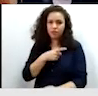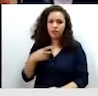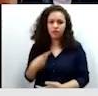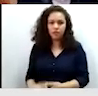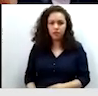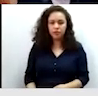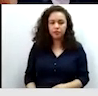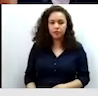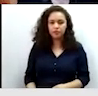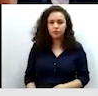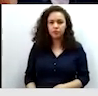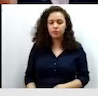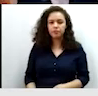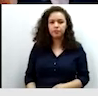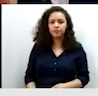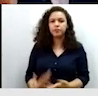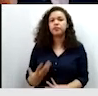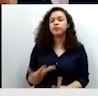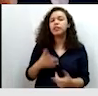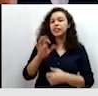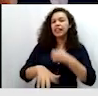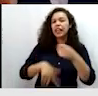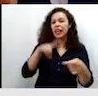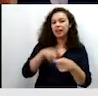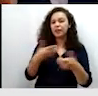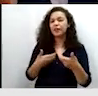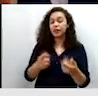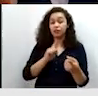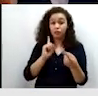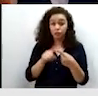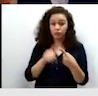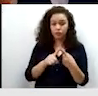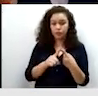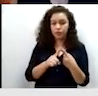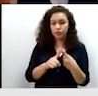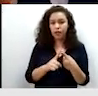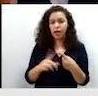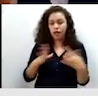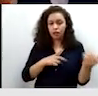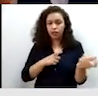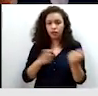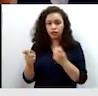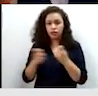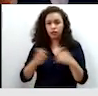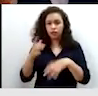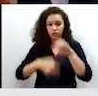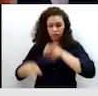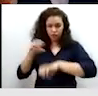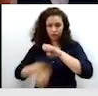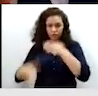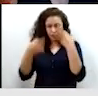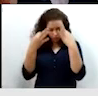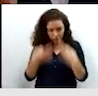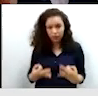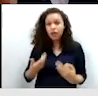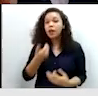De los vectores, pues sobre todo, uno, tener un control por una empresa